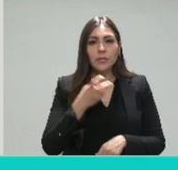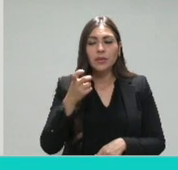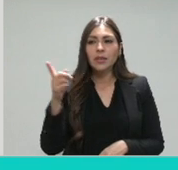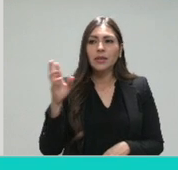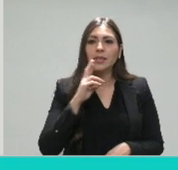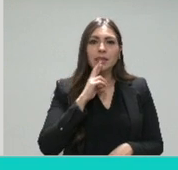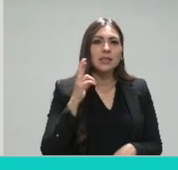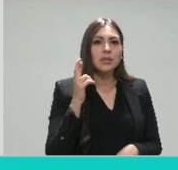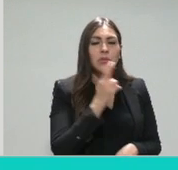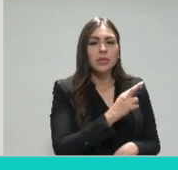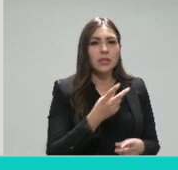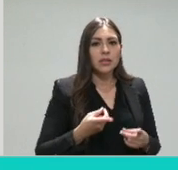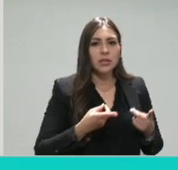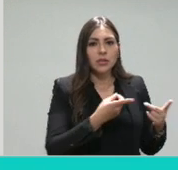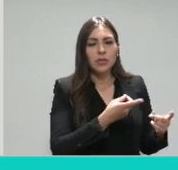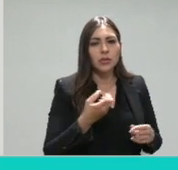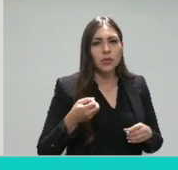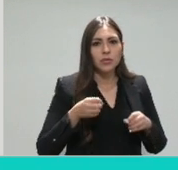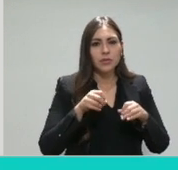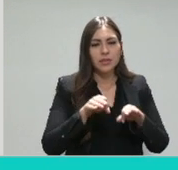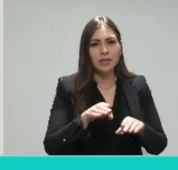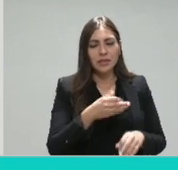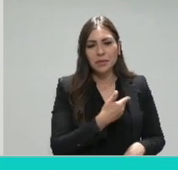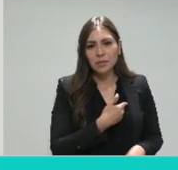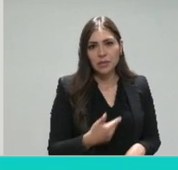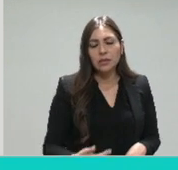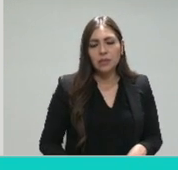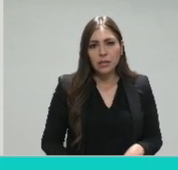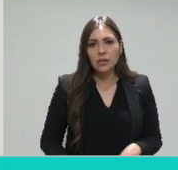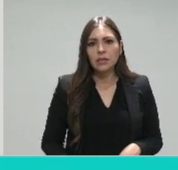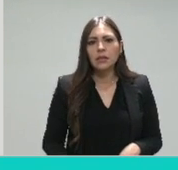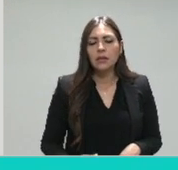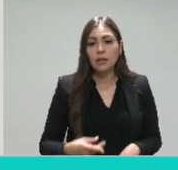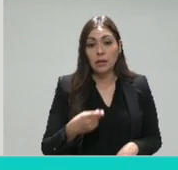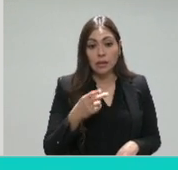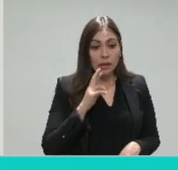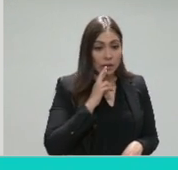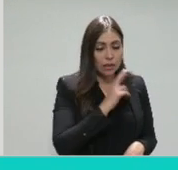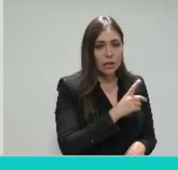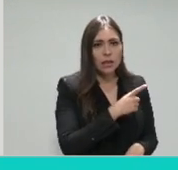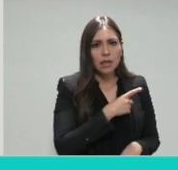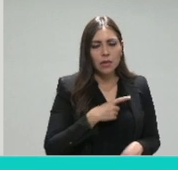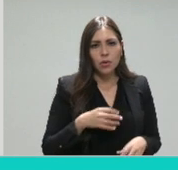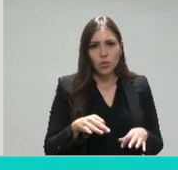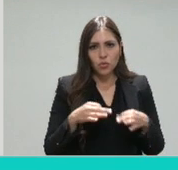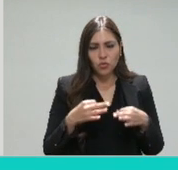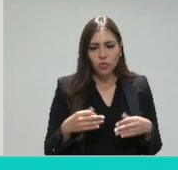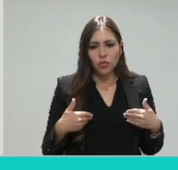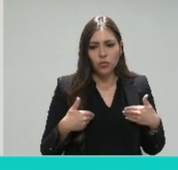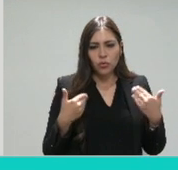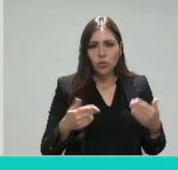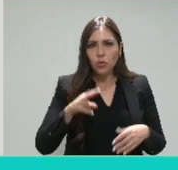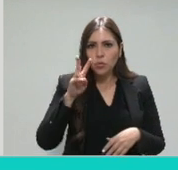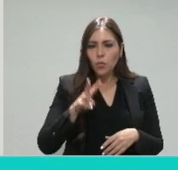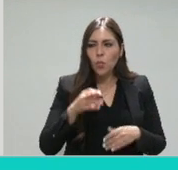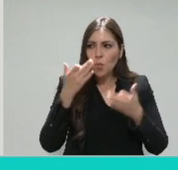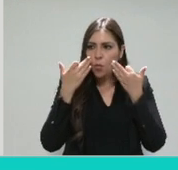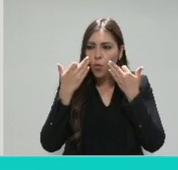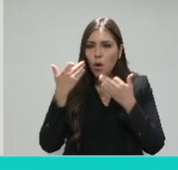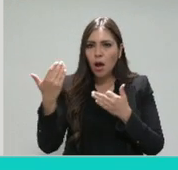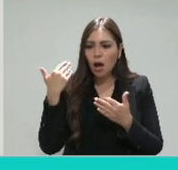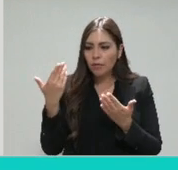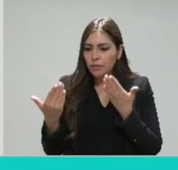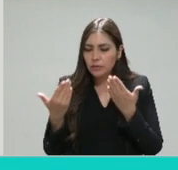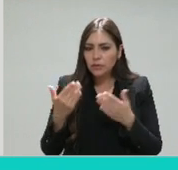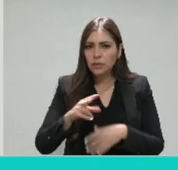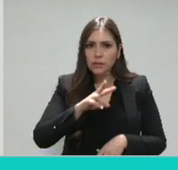que otorgue la Oficina de la Presidencia de la República deben de ser accesibles, confiables, verificables, veraces